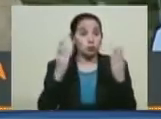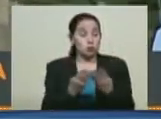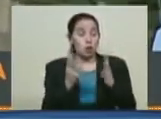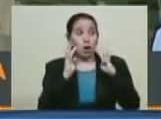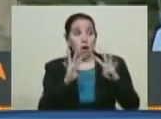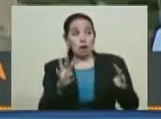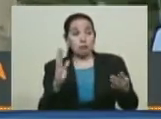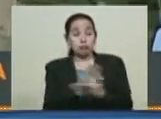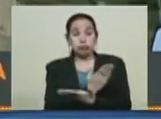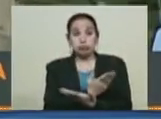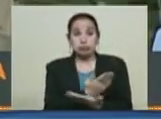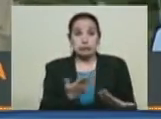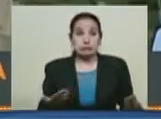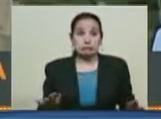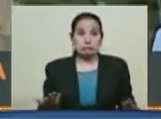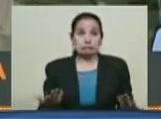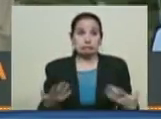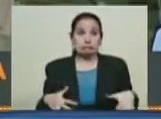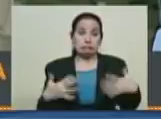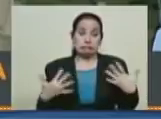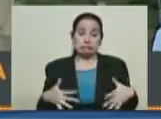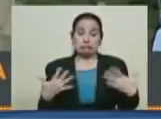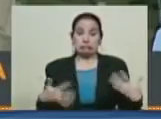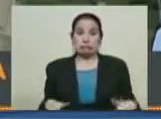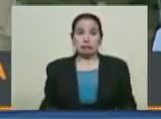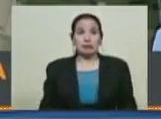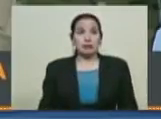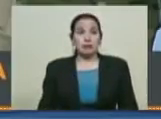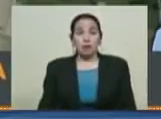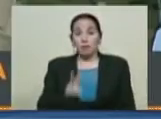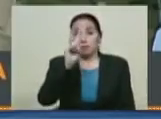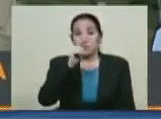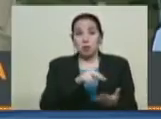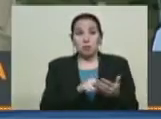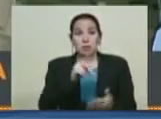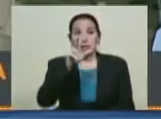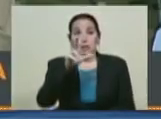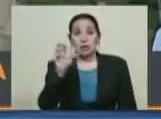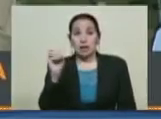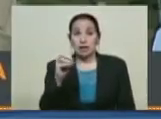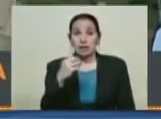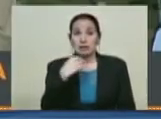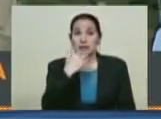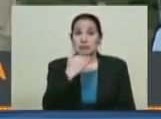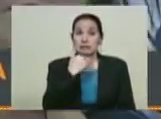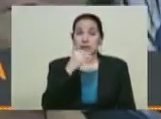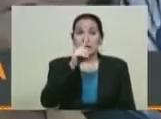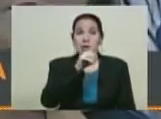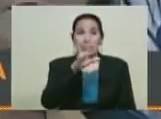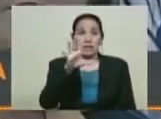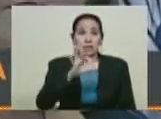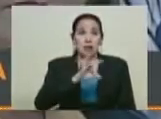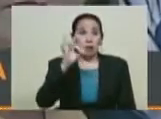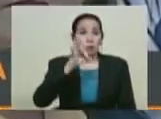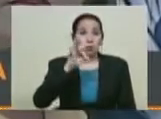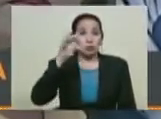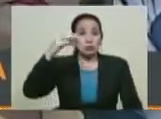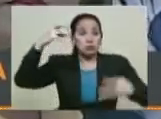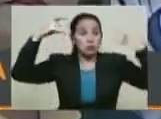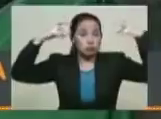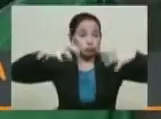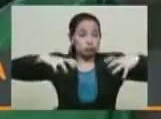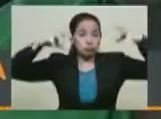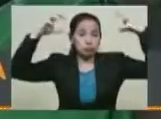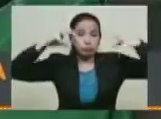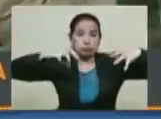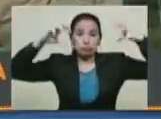Porque bueno, fíjense aquí, en el 2030 va a disminuir casi el 15% las lluvias que caen en